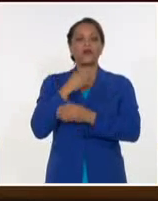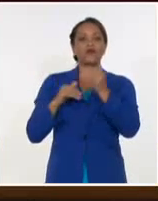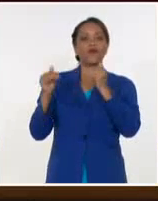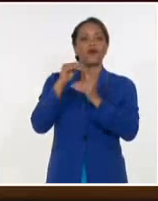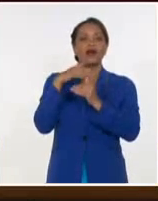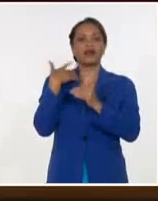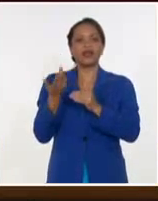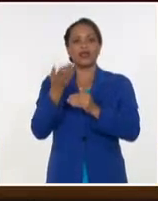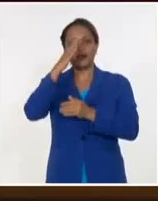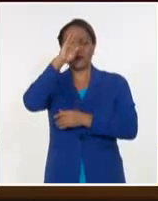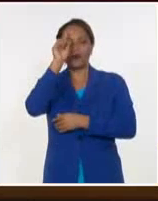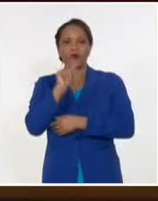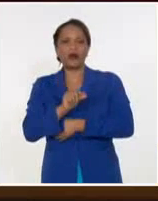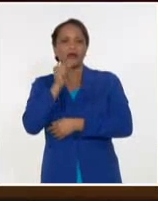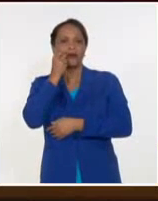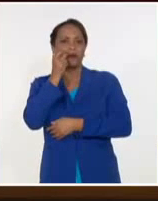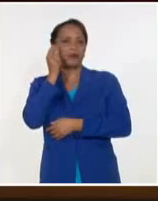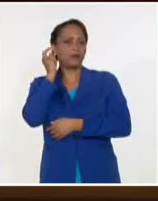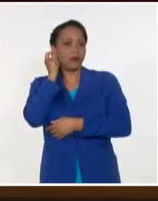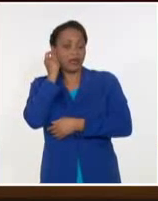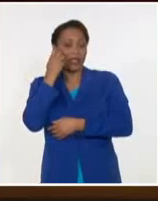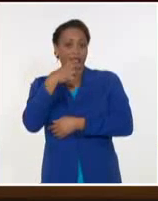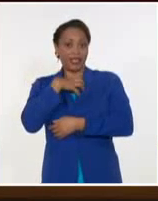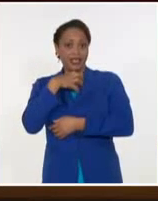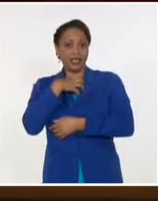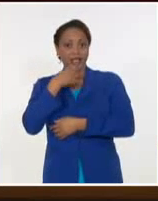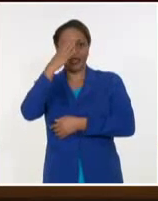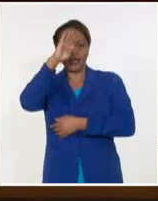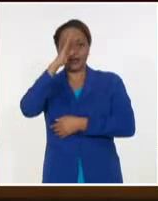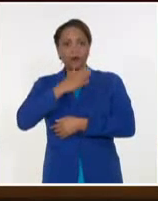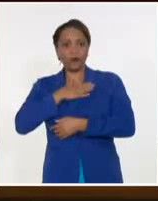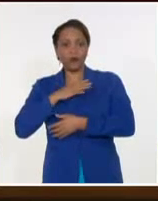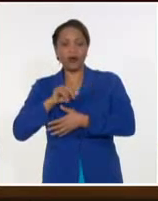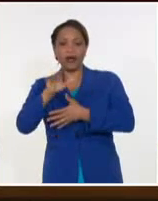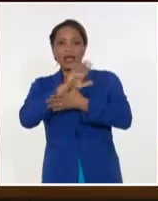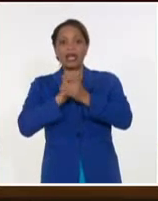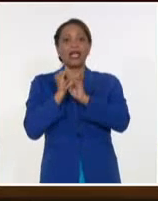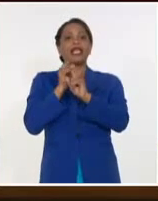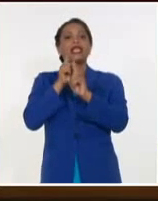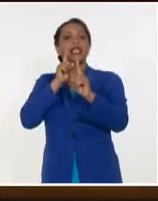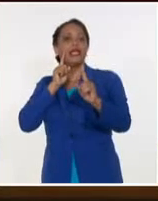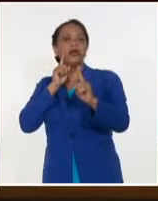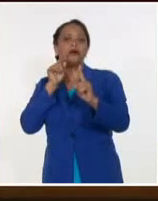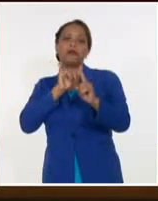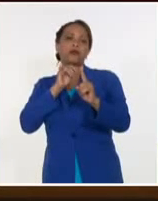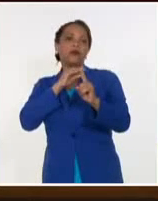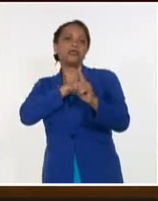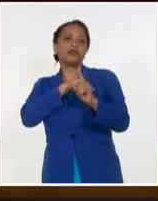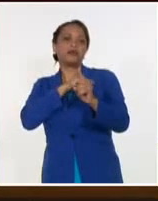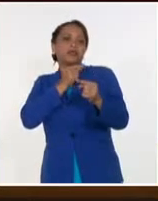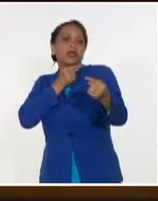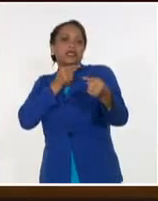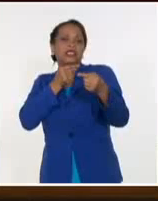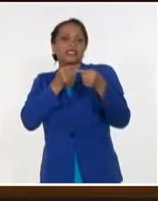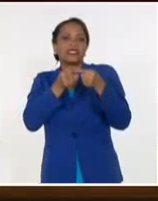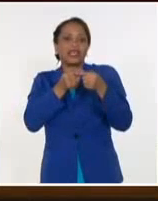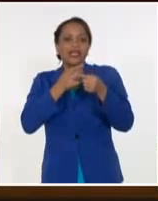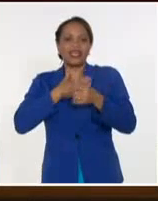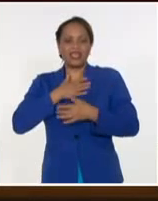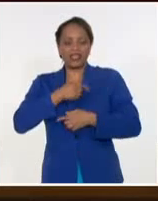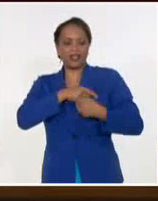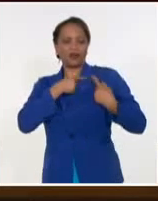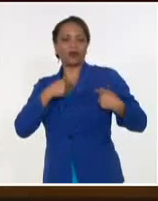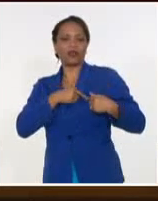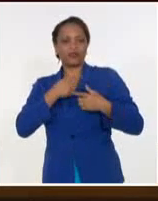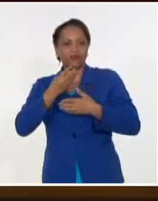las cubanas y cubanos que tienen a la patria geográficamente lejos, pero sentimentalmente en el centro de sus